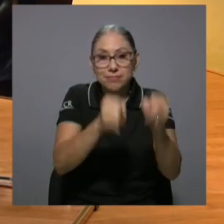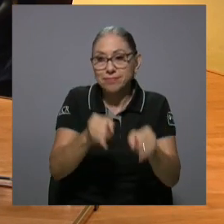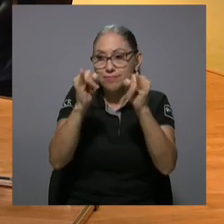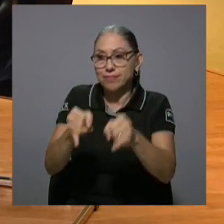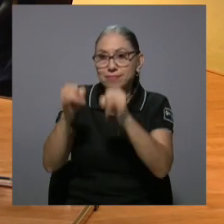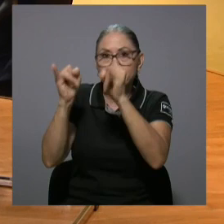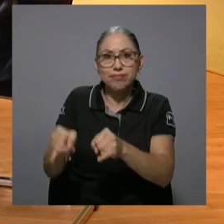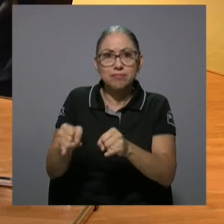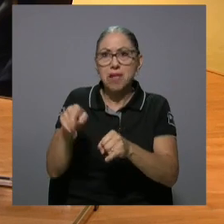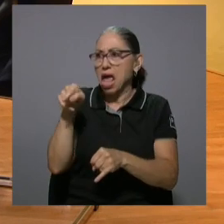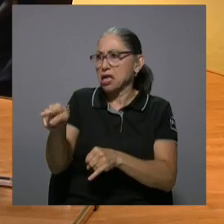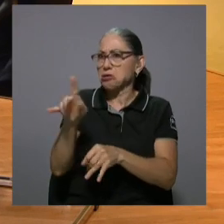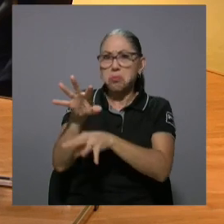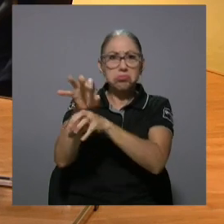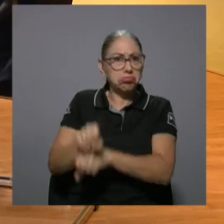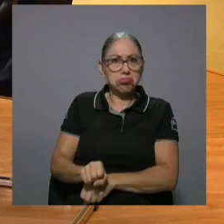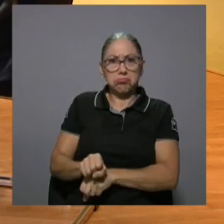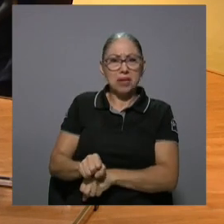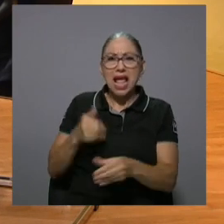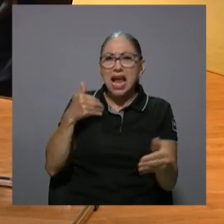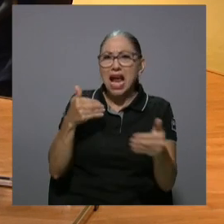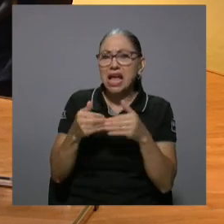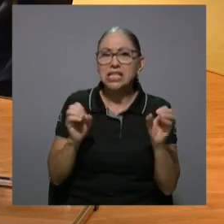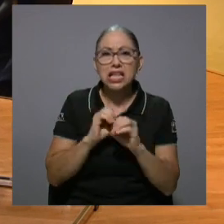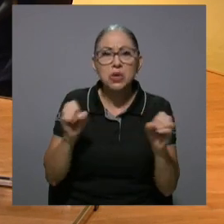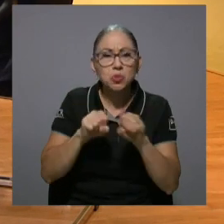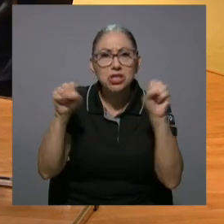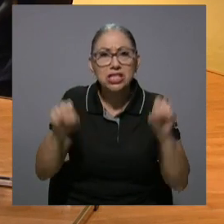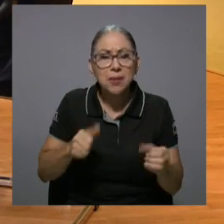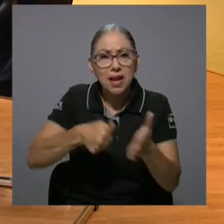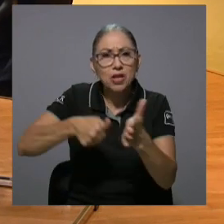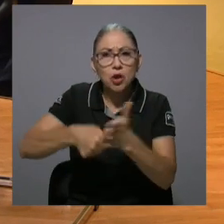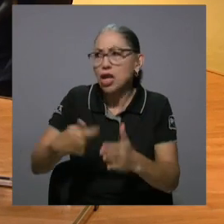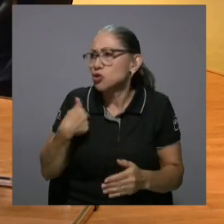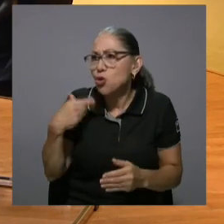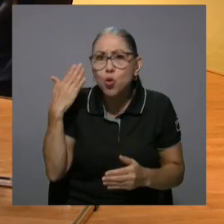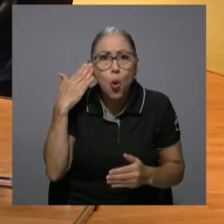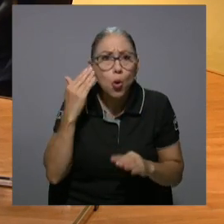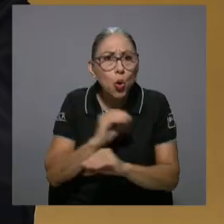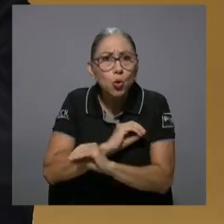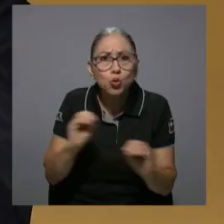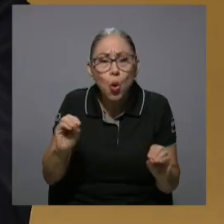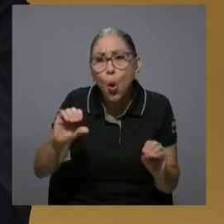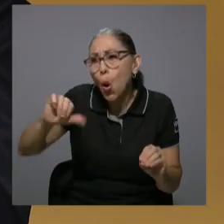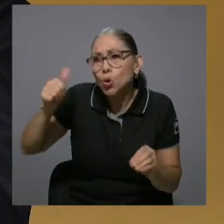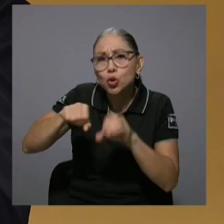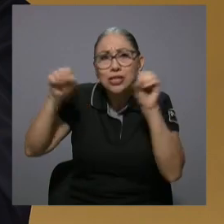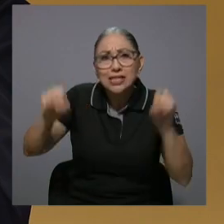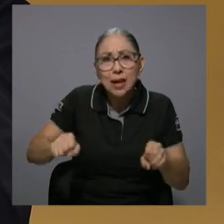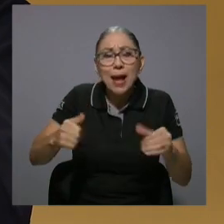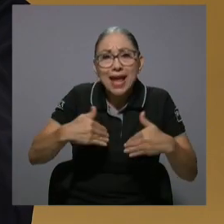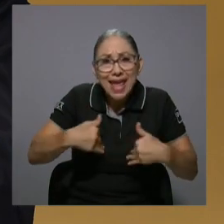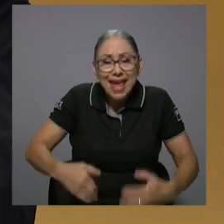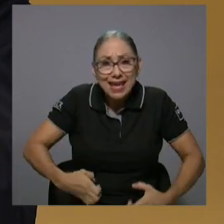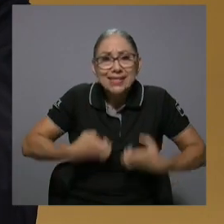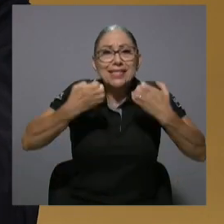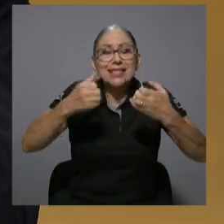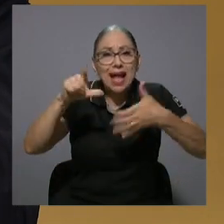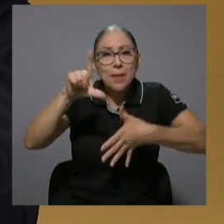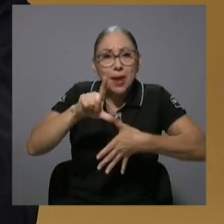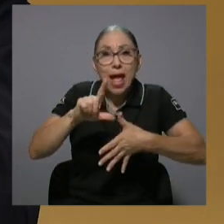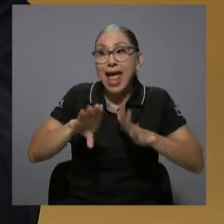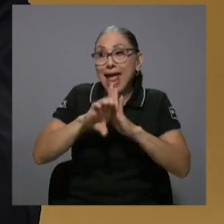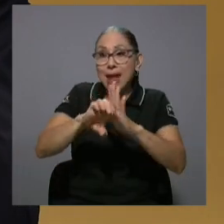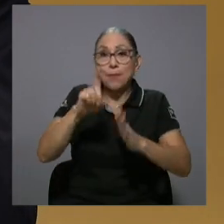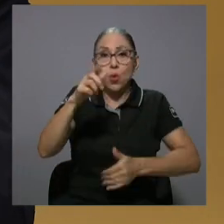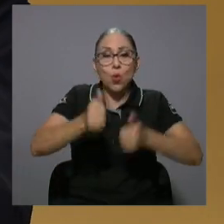desusado. Eso casi en ningún sistema electoral, es más, yo no conozco ningún otro sistema electoral en América Latina donde eso exista. Por ejemplo, uno de los candidatos